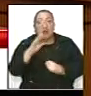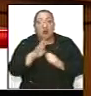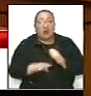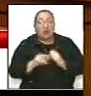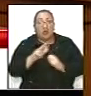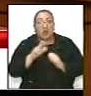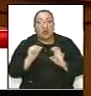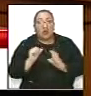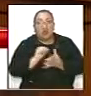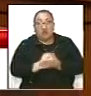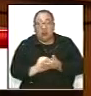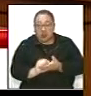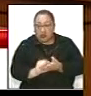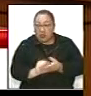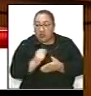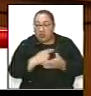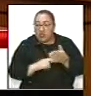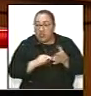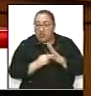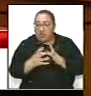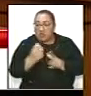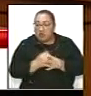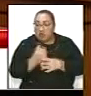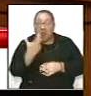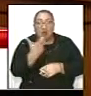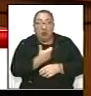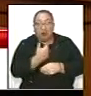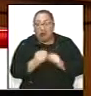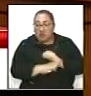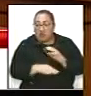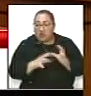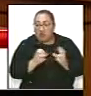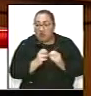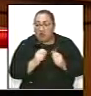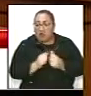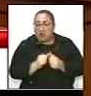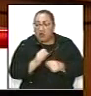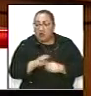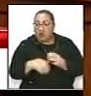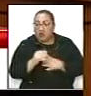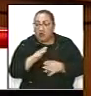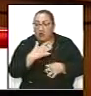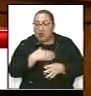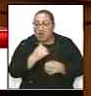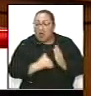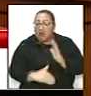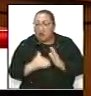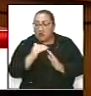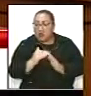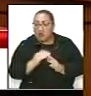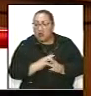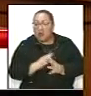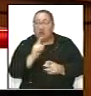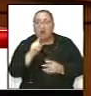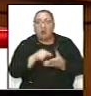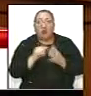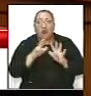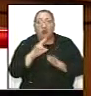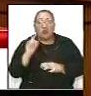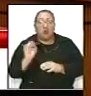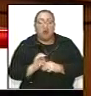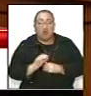de 36 meses que reciben las vacunas básicas completas para su edad aumentó en 1.8